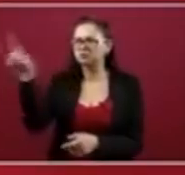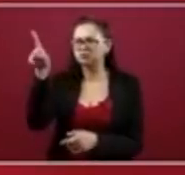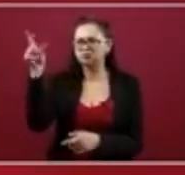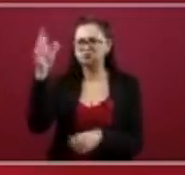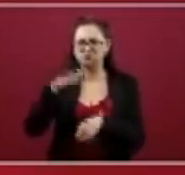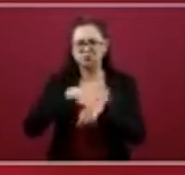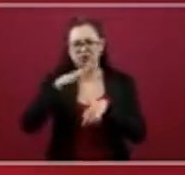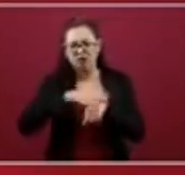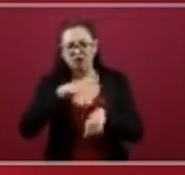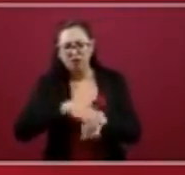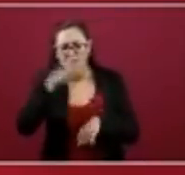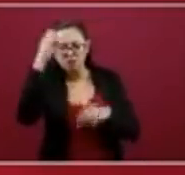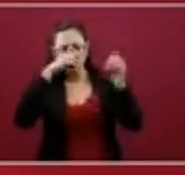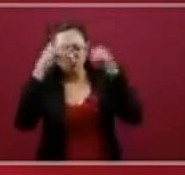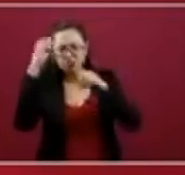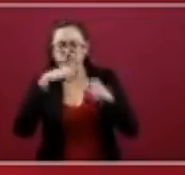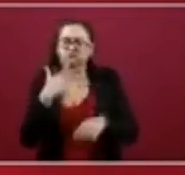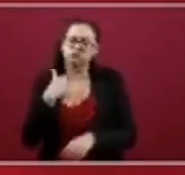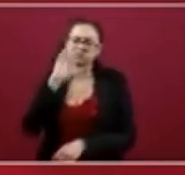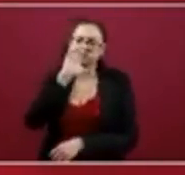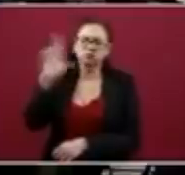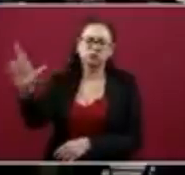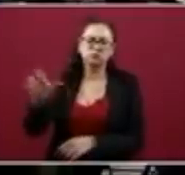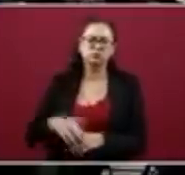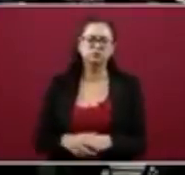las calificadoras.